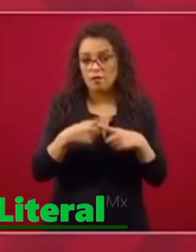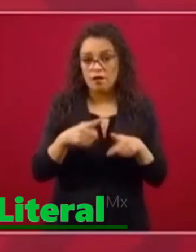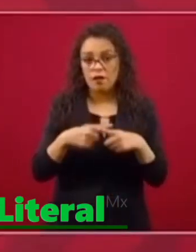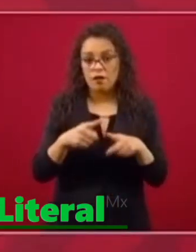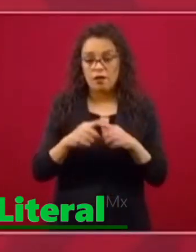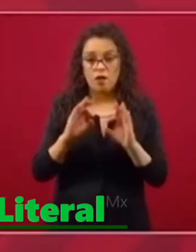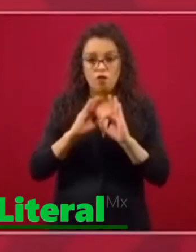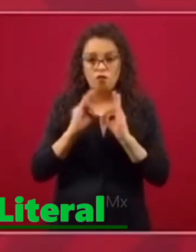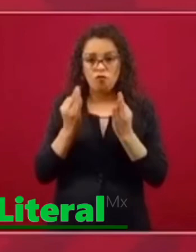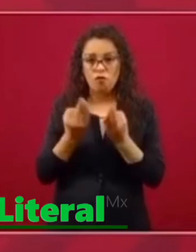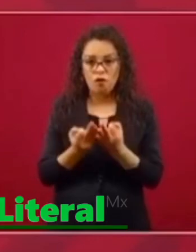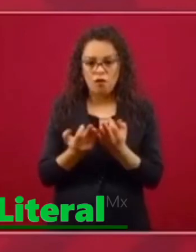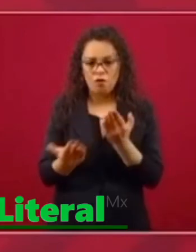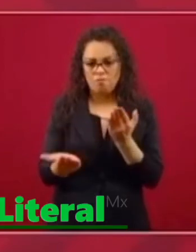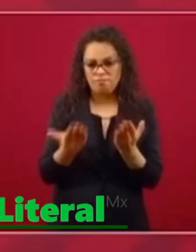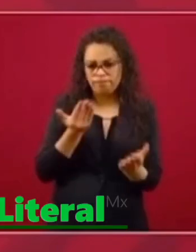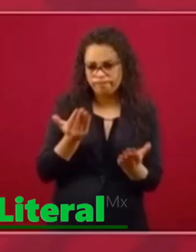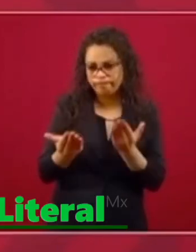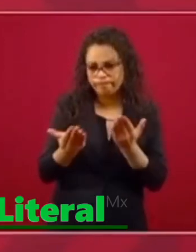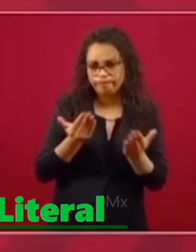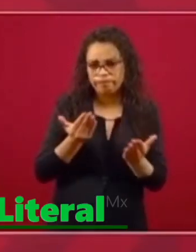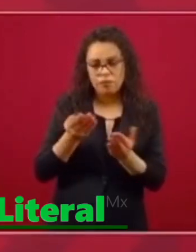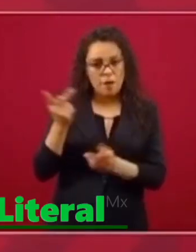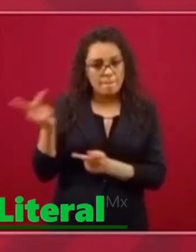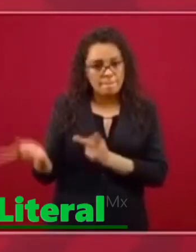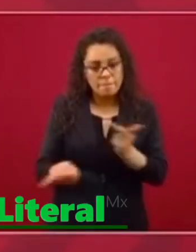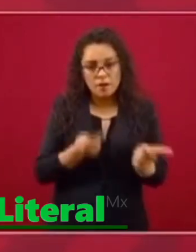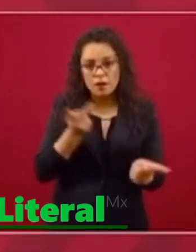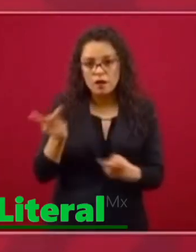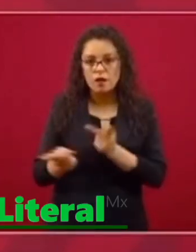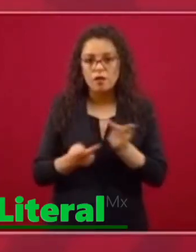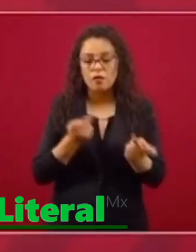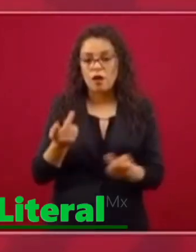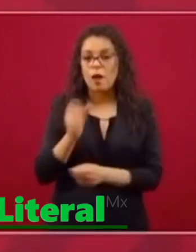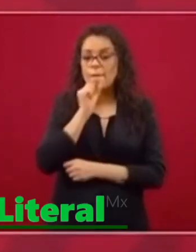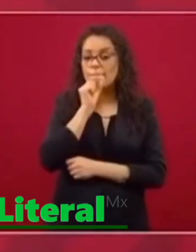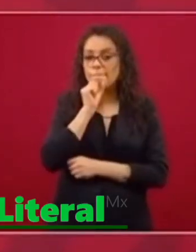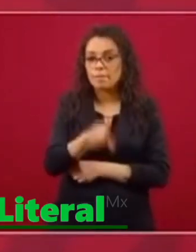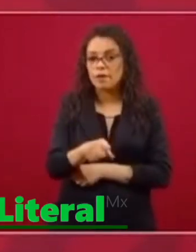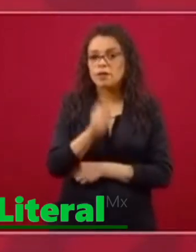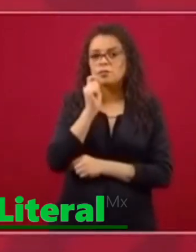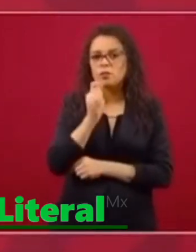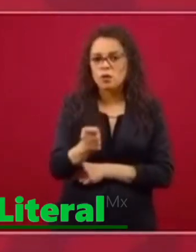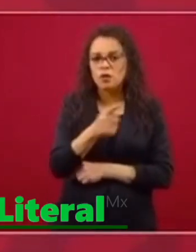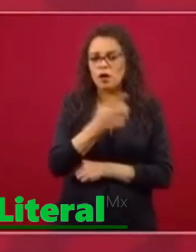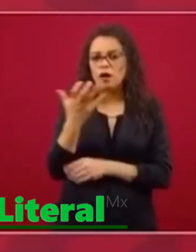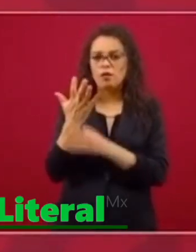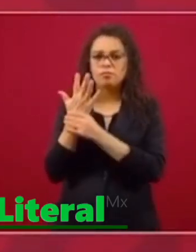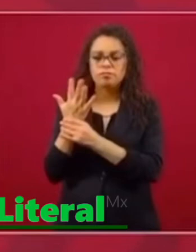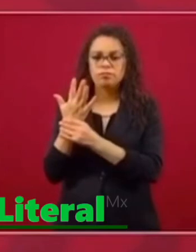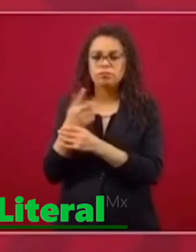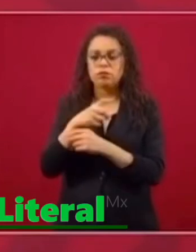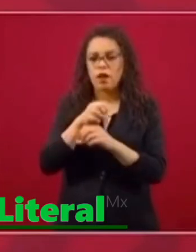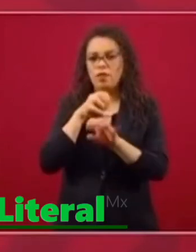hacen, incluso las que hace Transparencia Internacional,